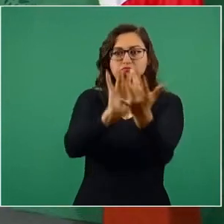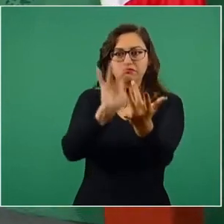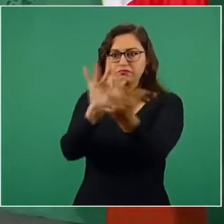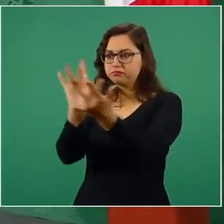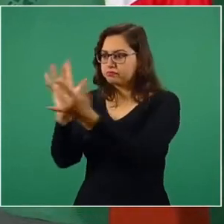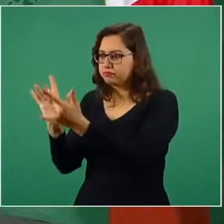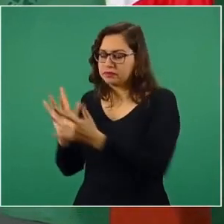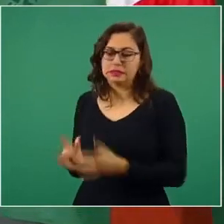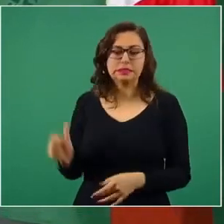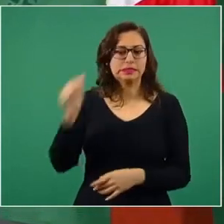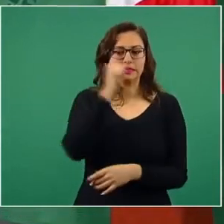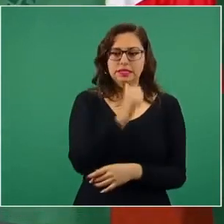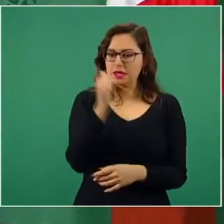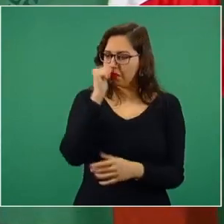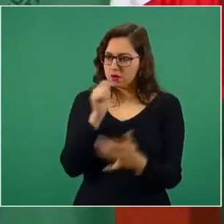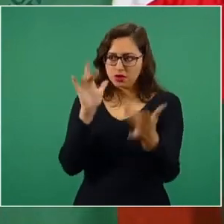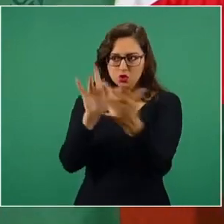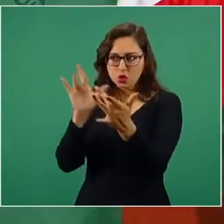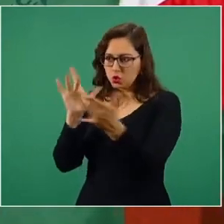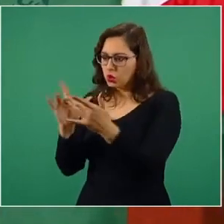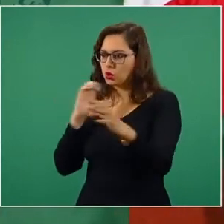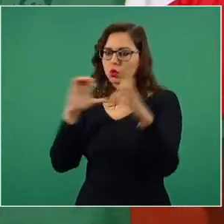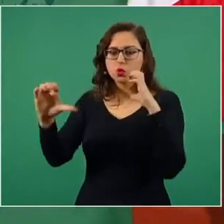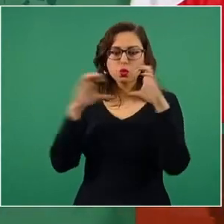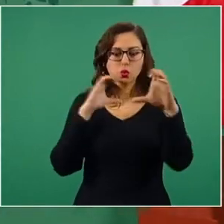ya se está